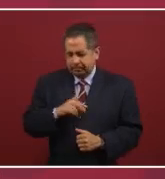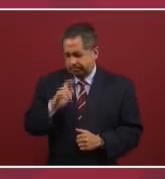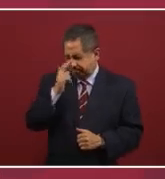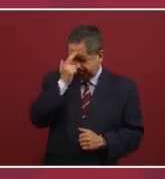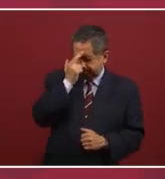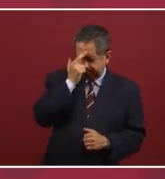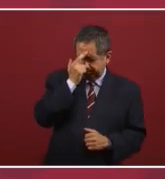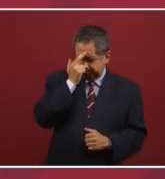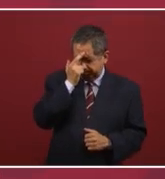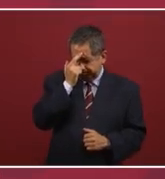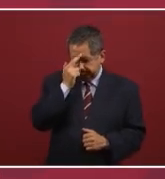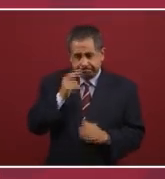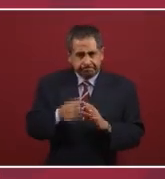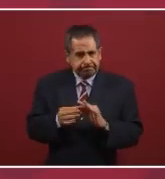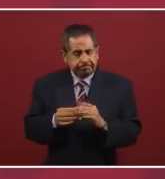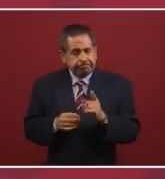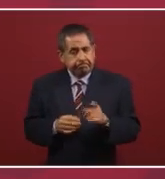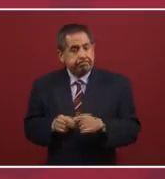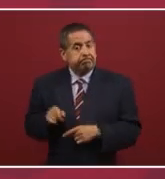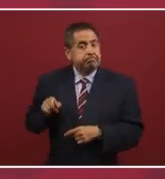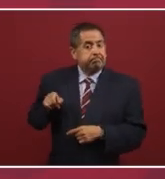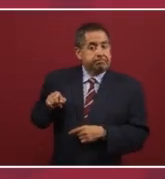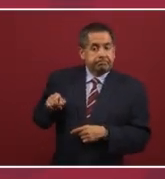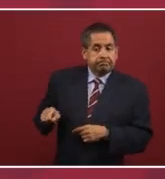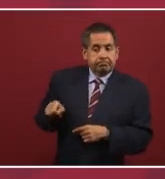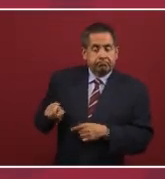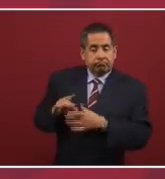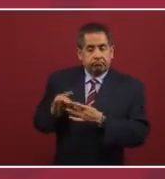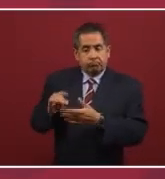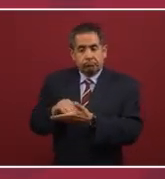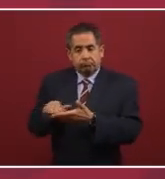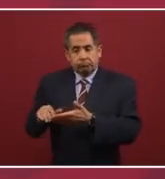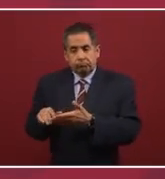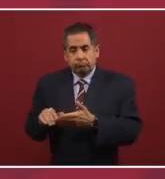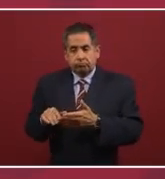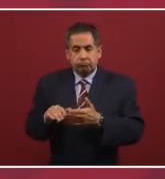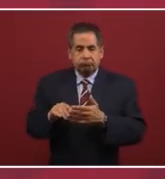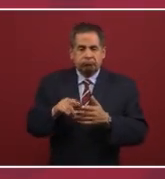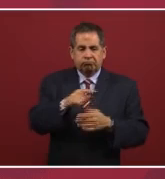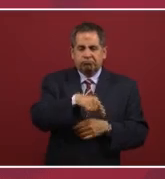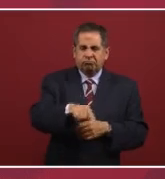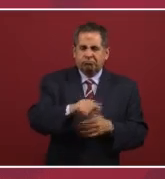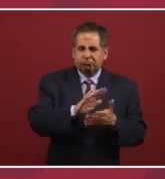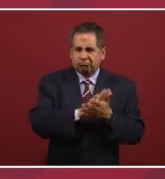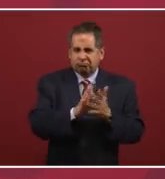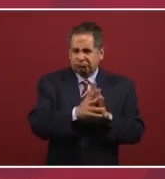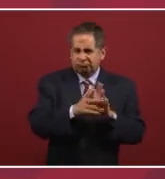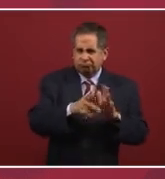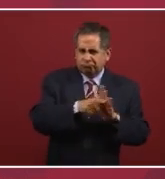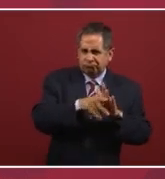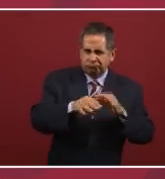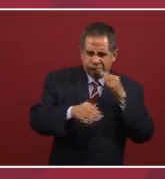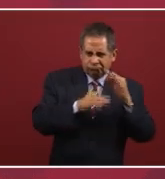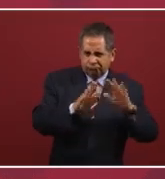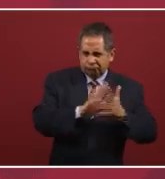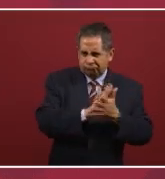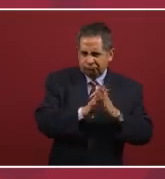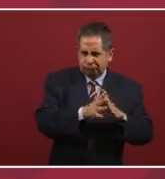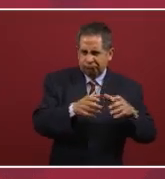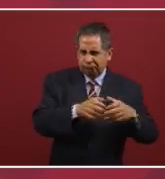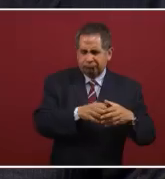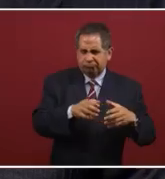yo de que él habla ahí del AMPA del periodismo, o AMPA